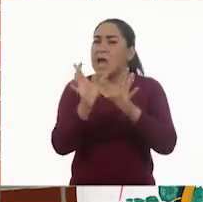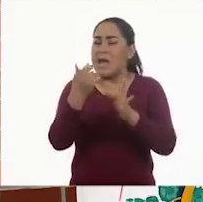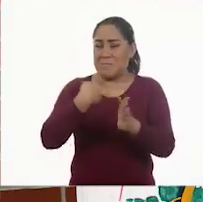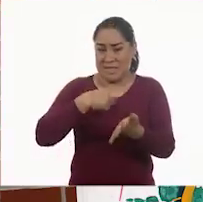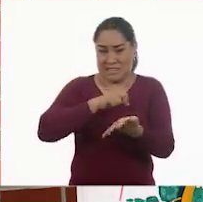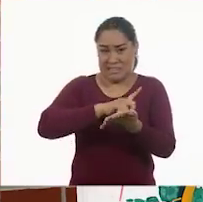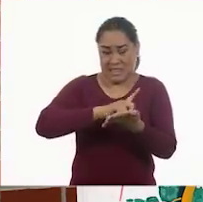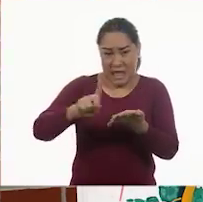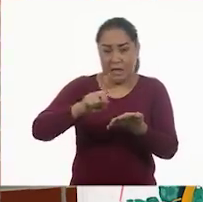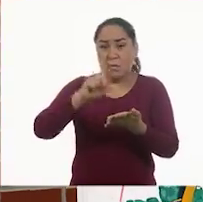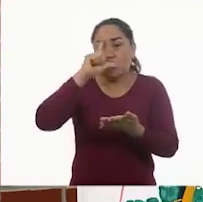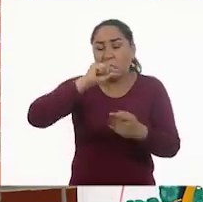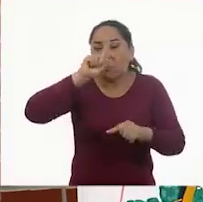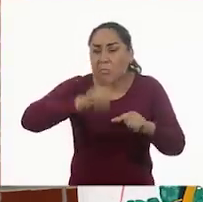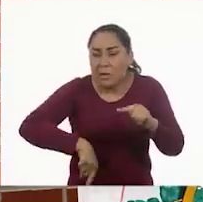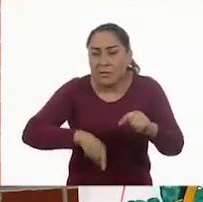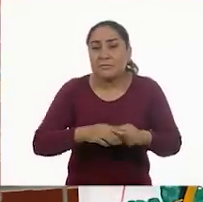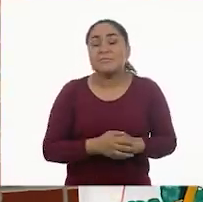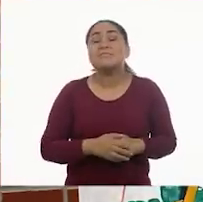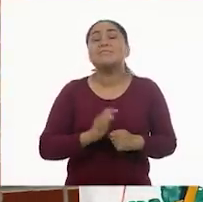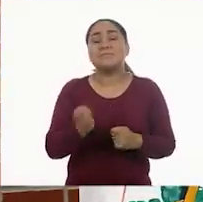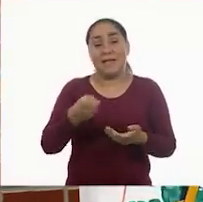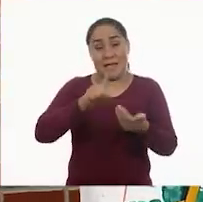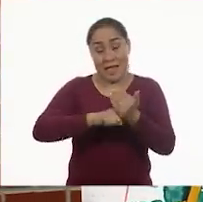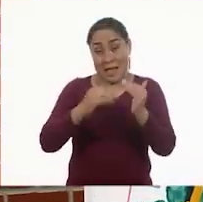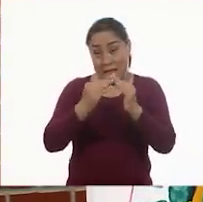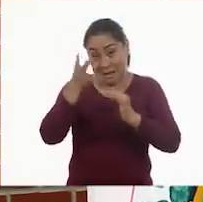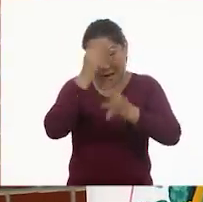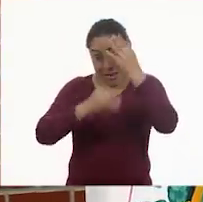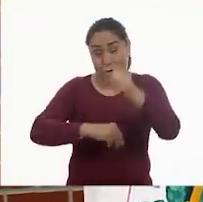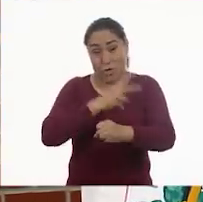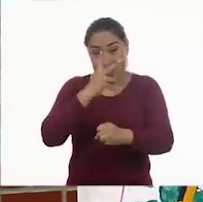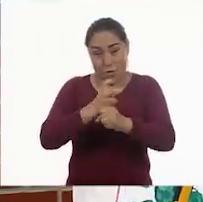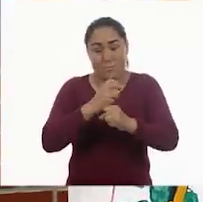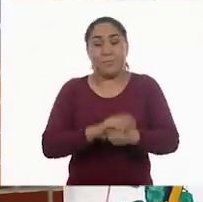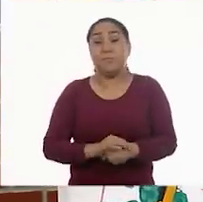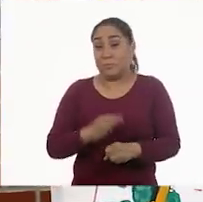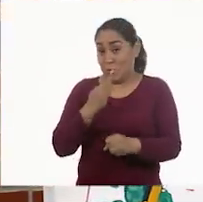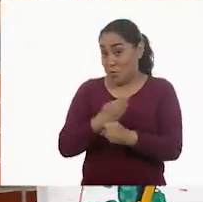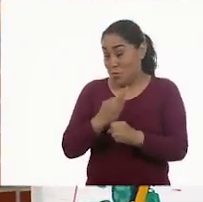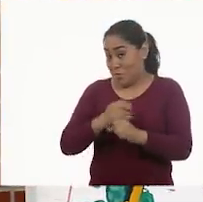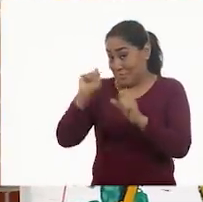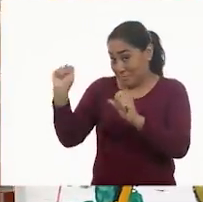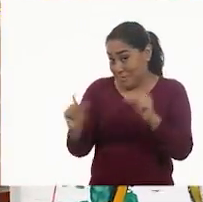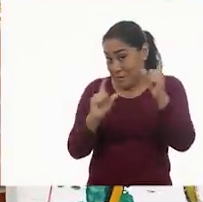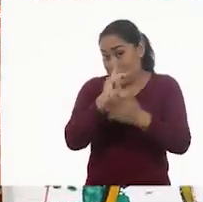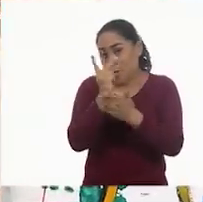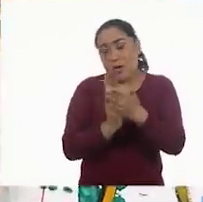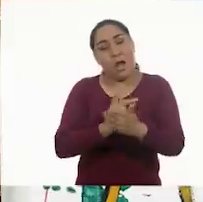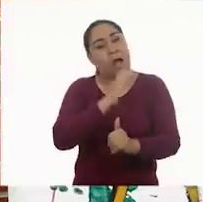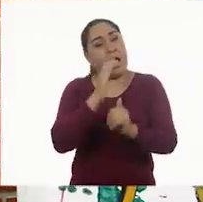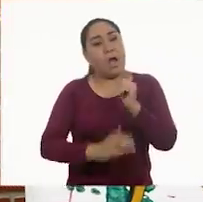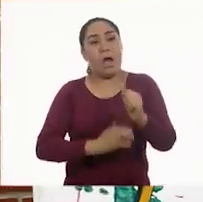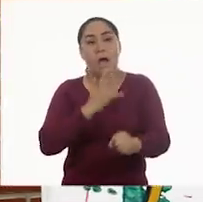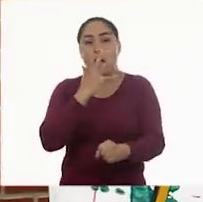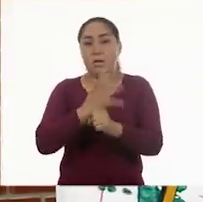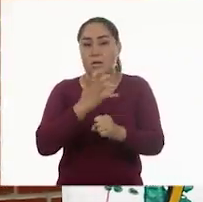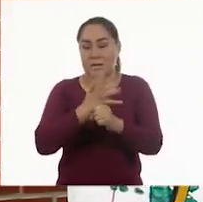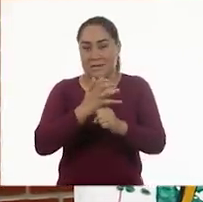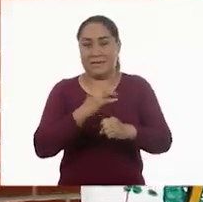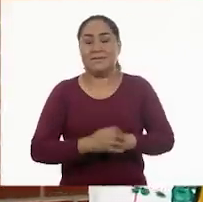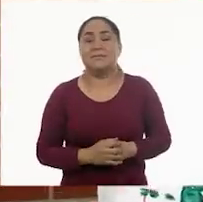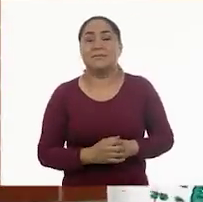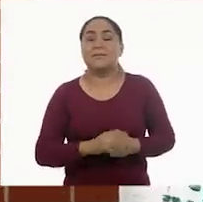derechos? De Aprende en Casa 2. Con este programa concluye quinto grado. Le damos